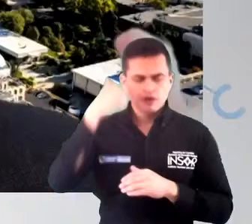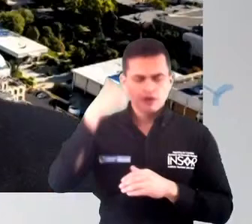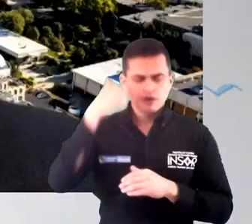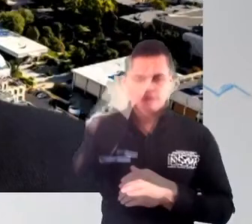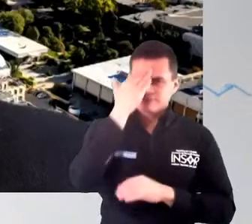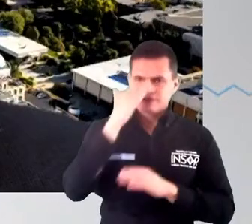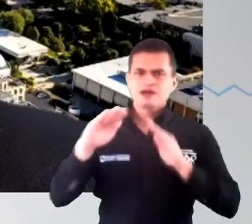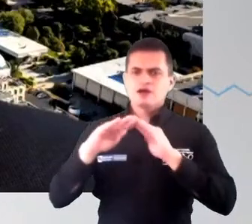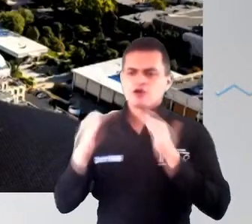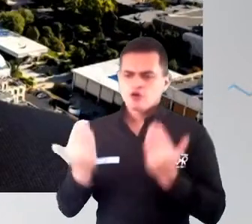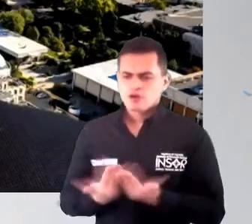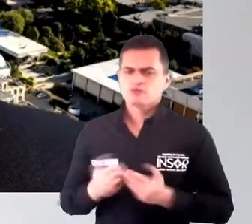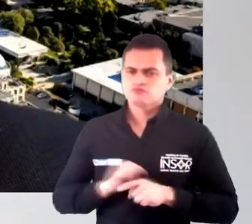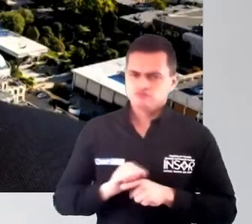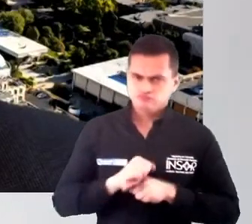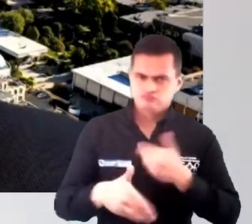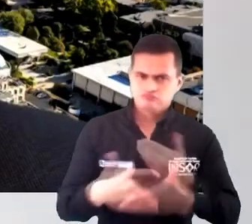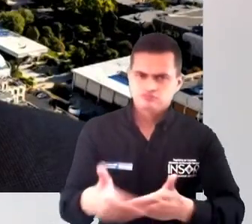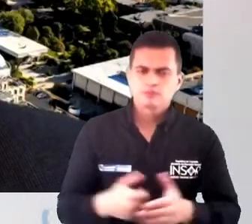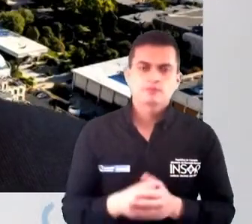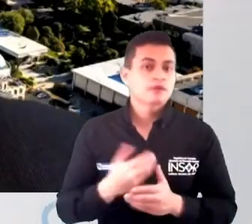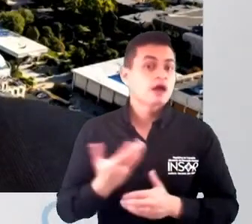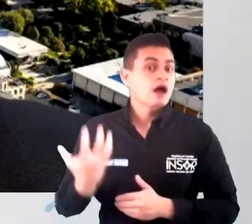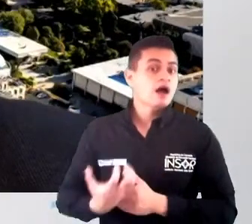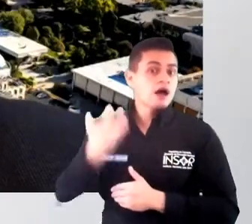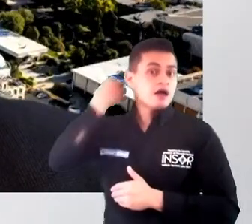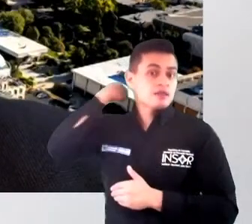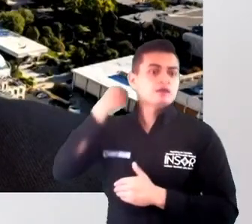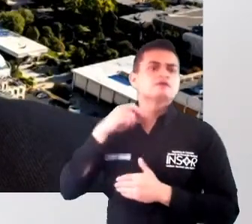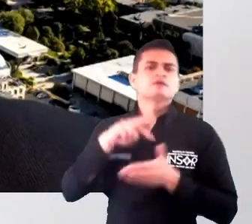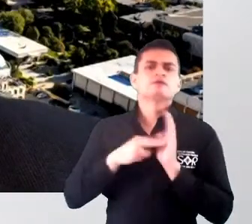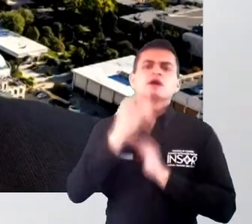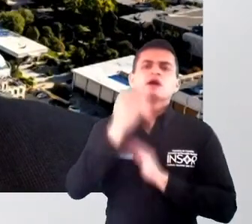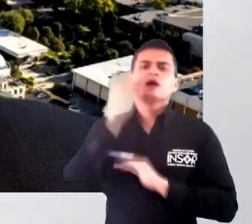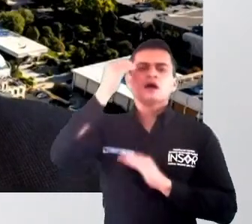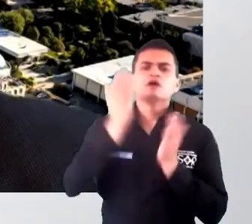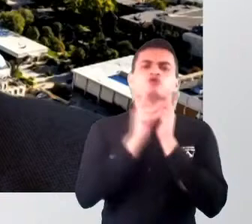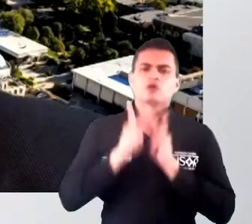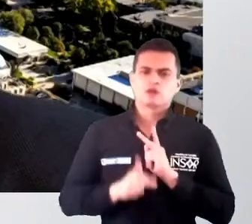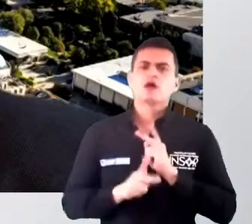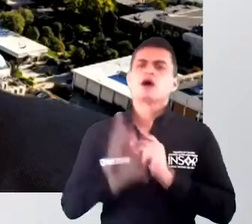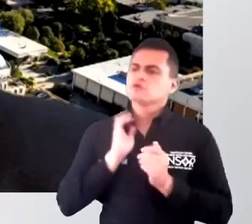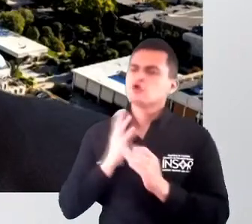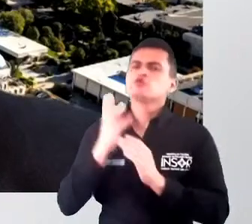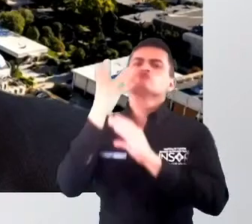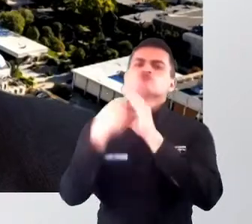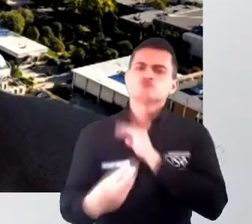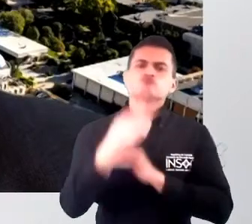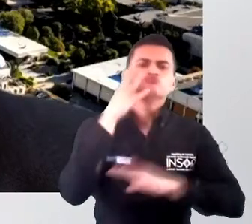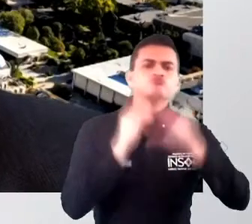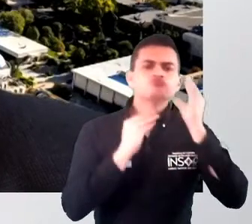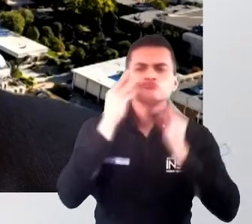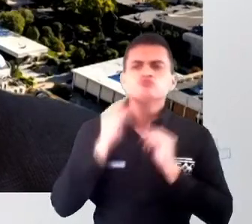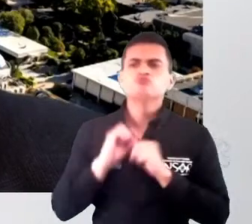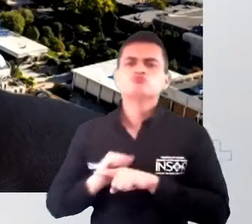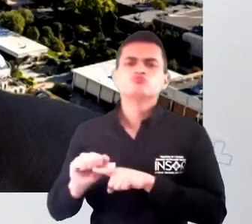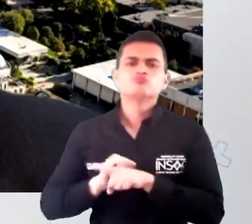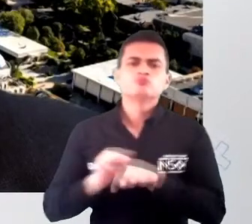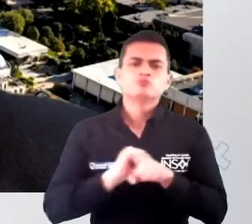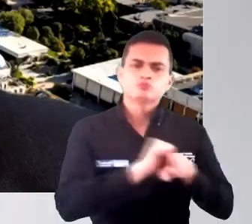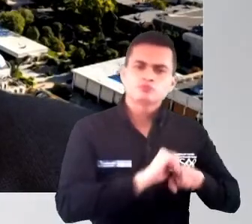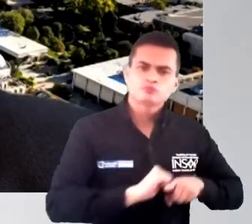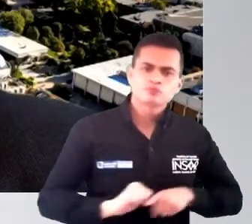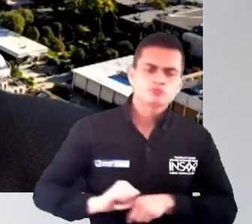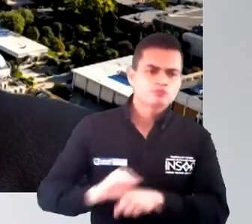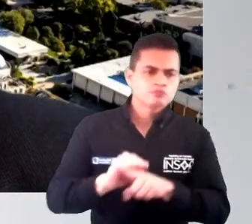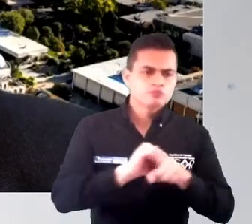el pasado, los estudiantes salían a sus experiencias prácticas para que fueran con mentores en el